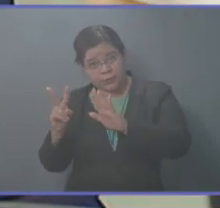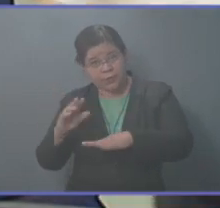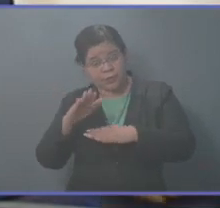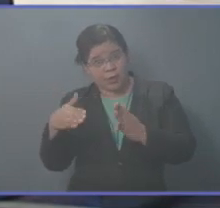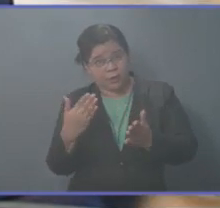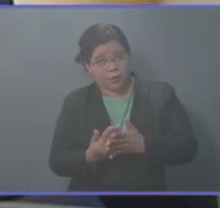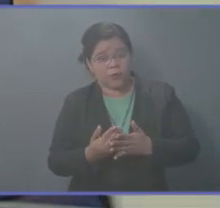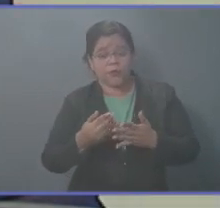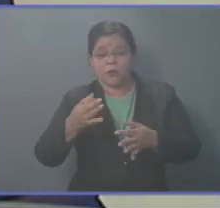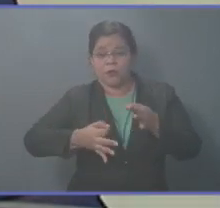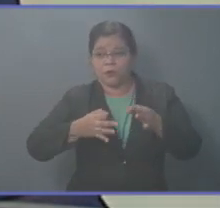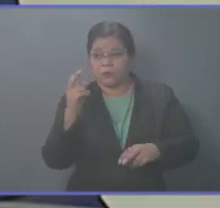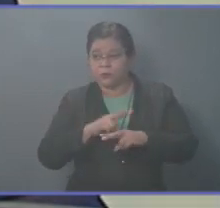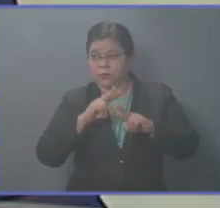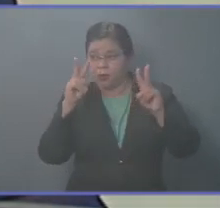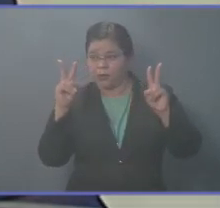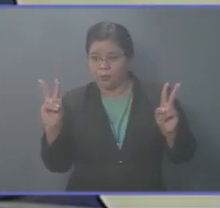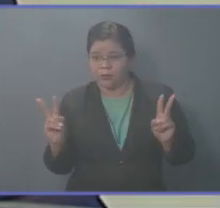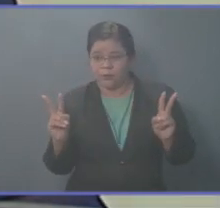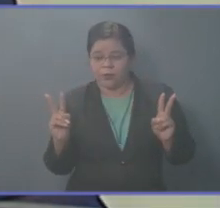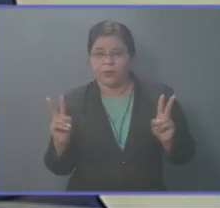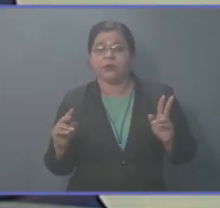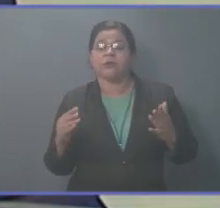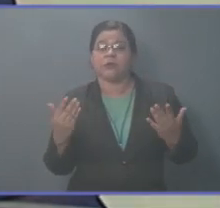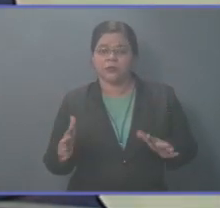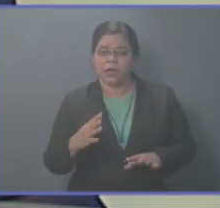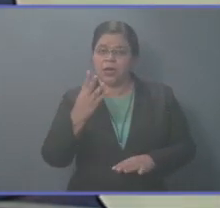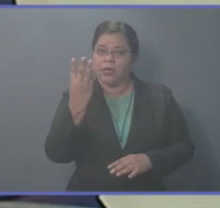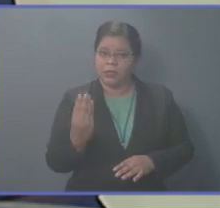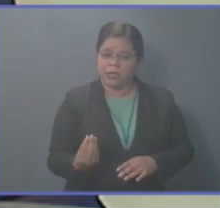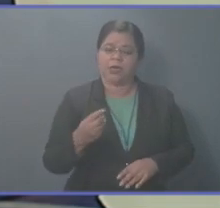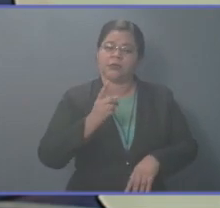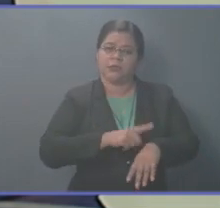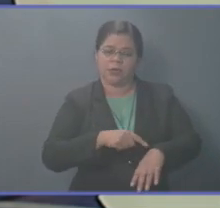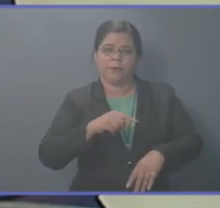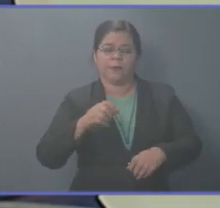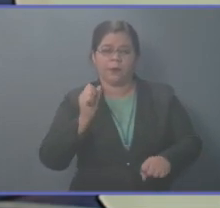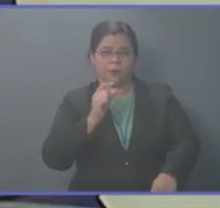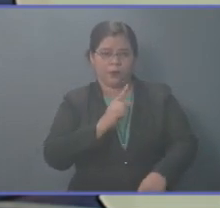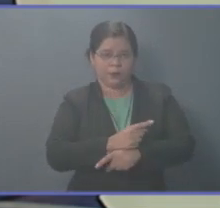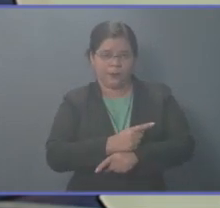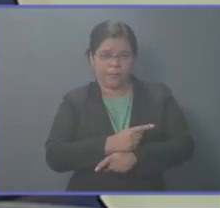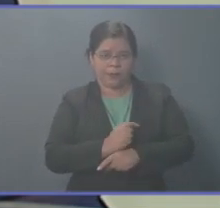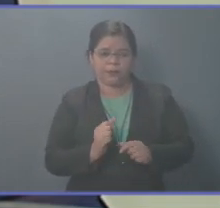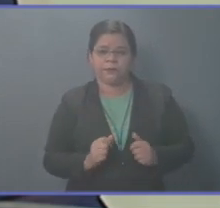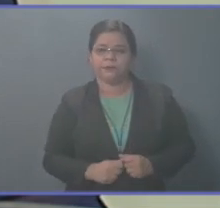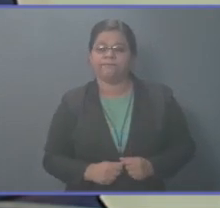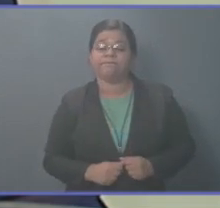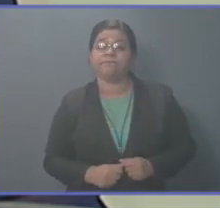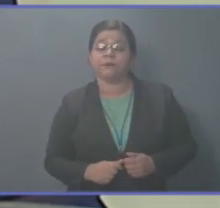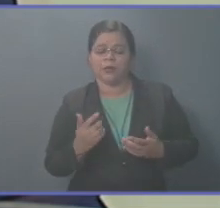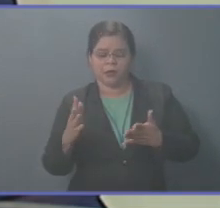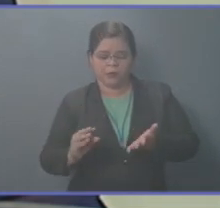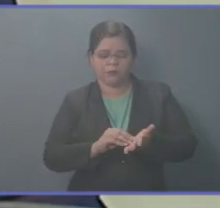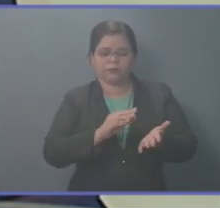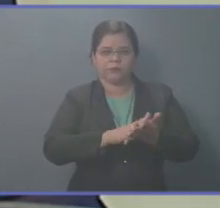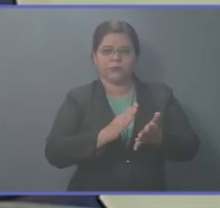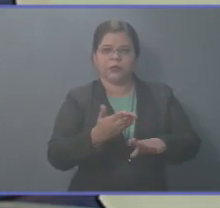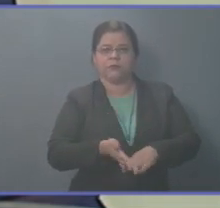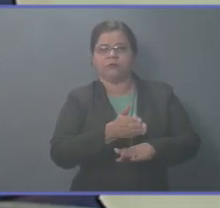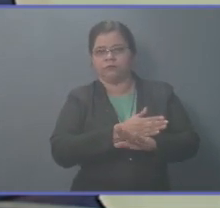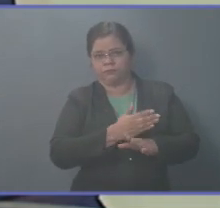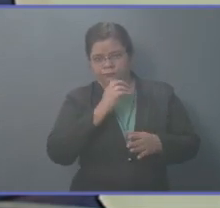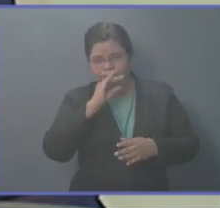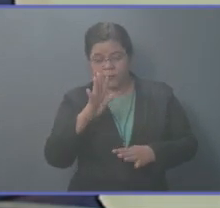por los ciudadanos ante el Juzgado de Paz en turno en días y horas hábiles para los tribunales a lo que se refiere a la disposición